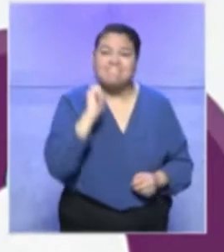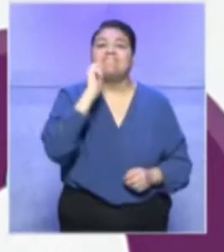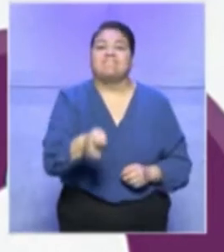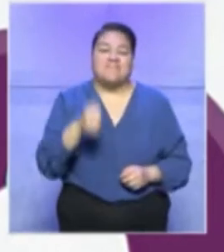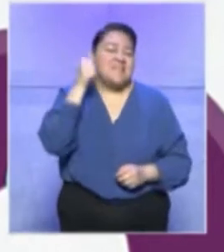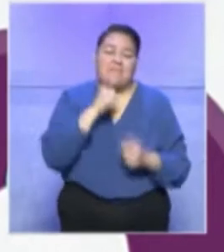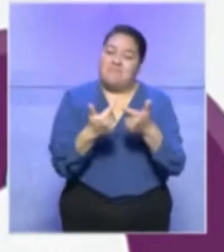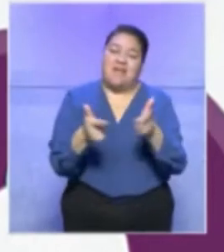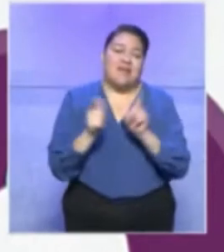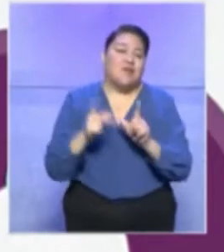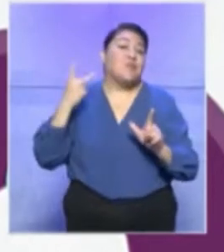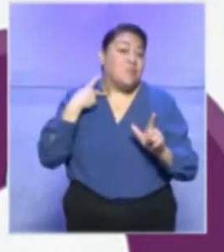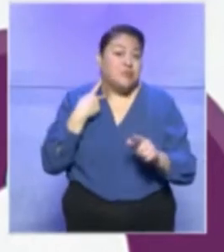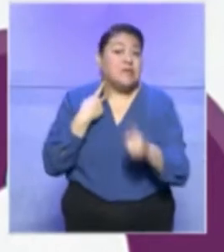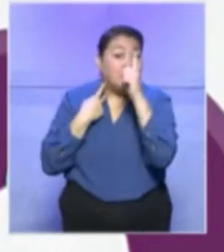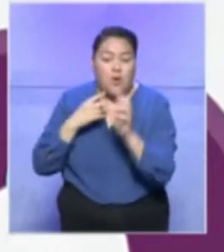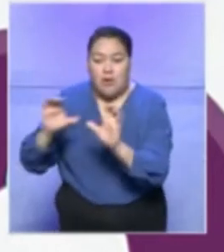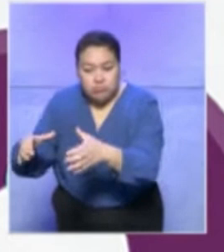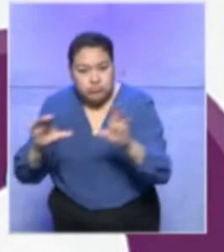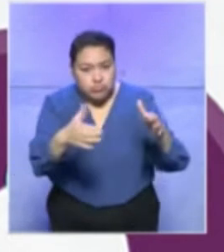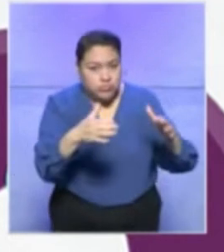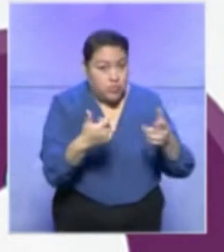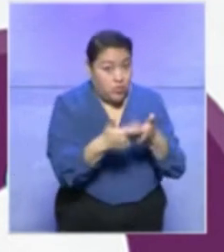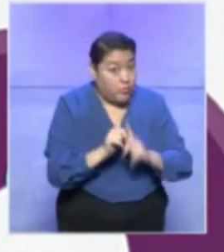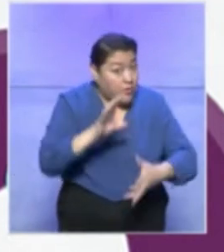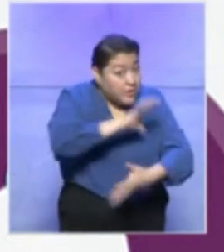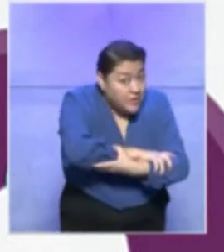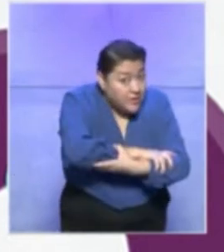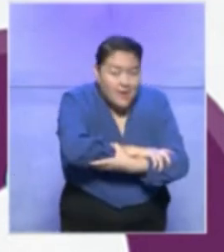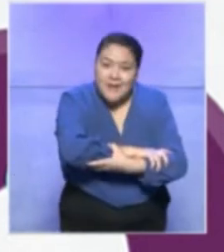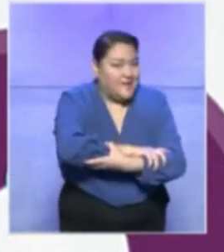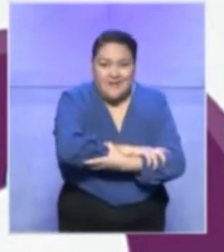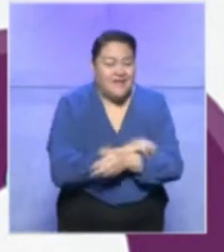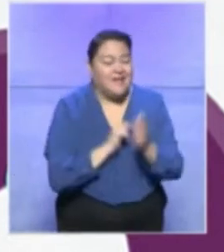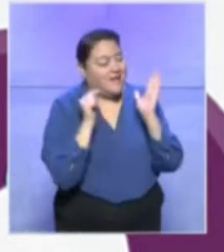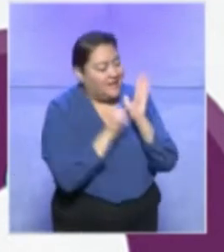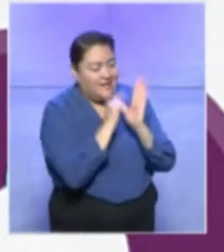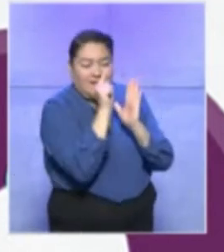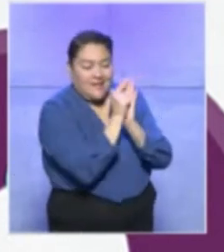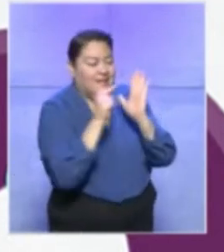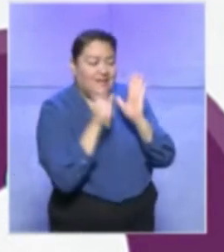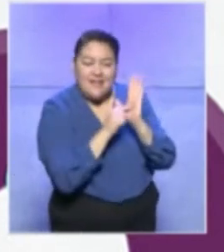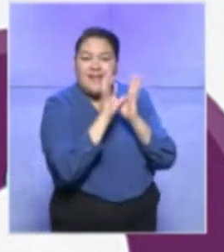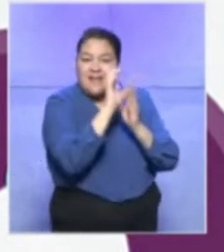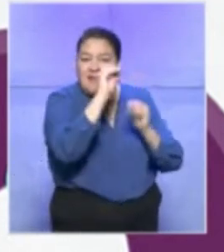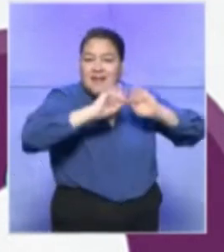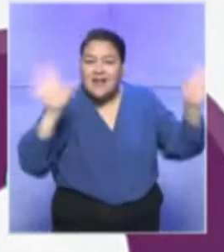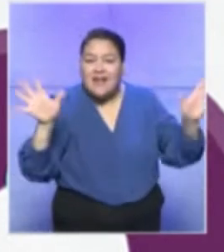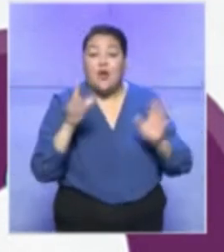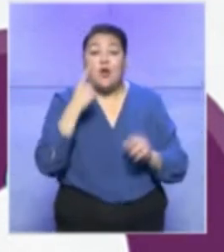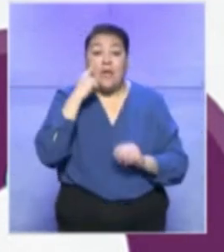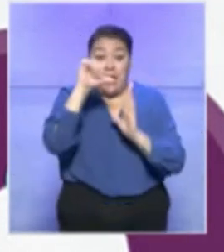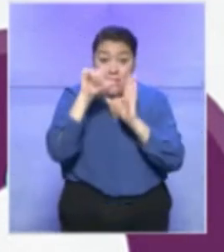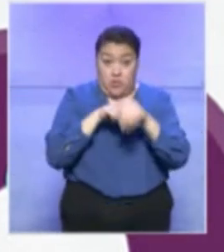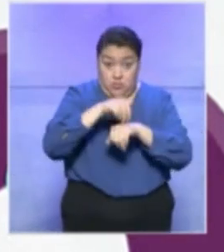los partidos, no a las coaliciones. En efecto, el texto constitucional es claro y expreso al señalar en su artículo 54,